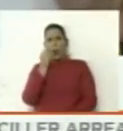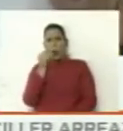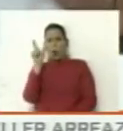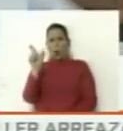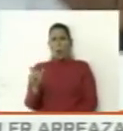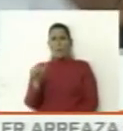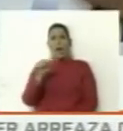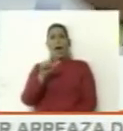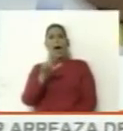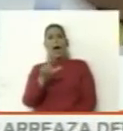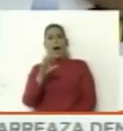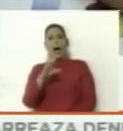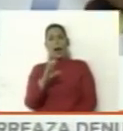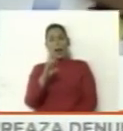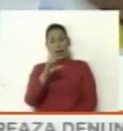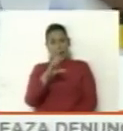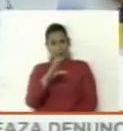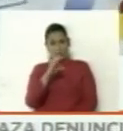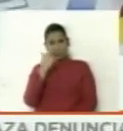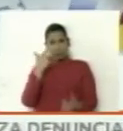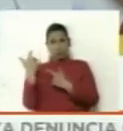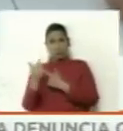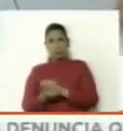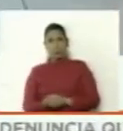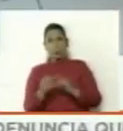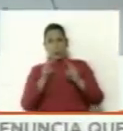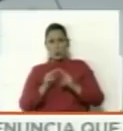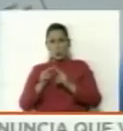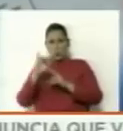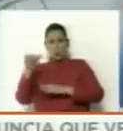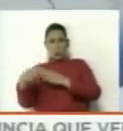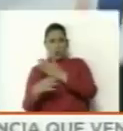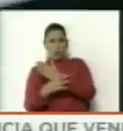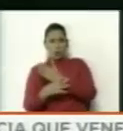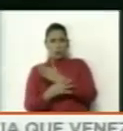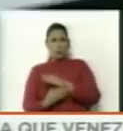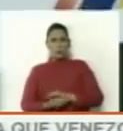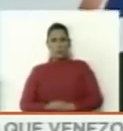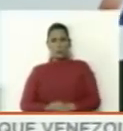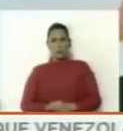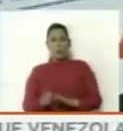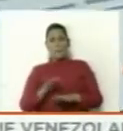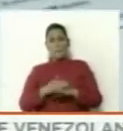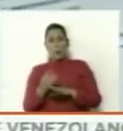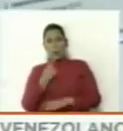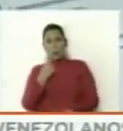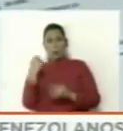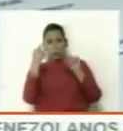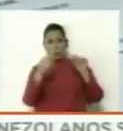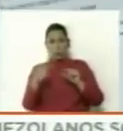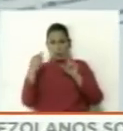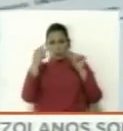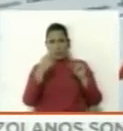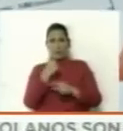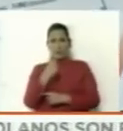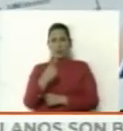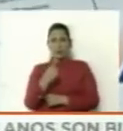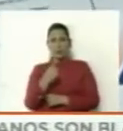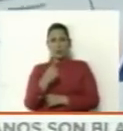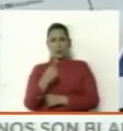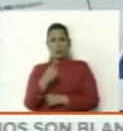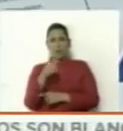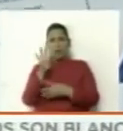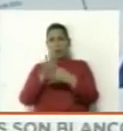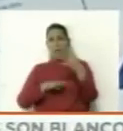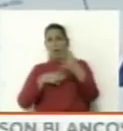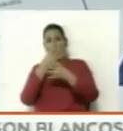Boyd y refiriéndose a Guaidó, porque cita un tuit de Guaidó, dice,